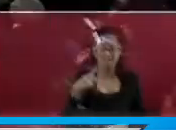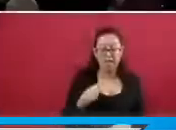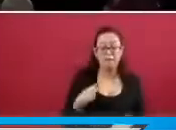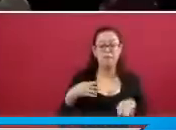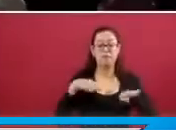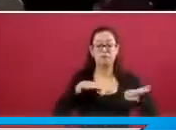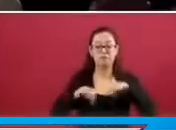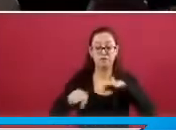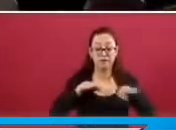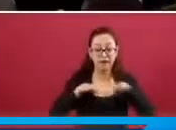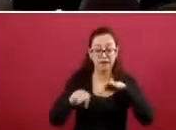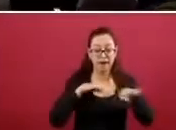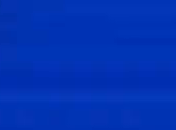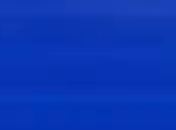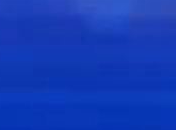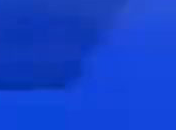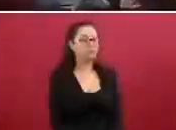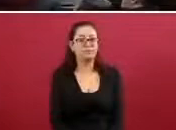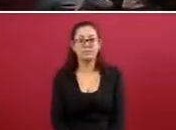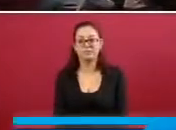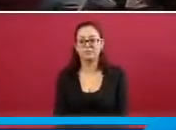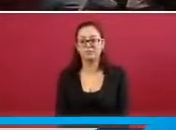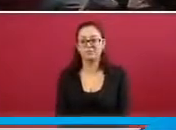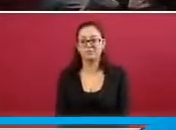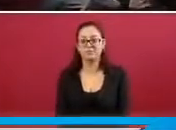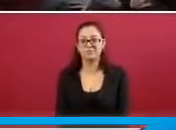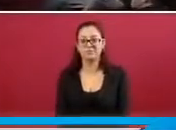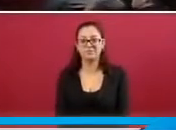la fuerza, todo por la razón y el derecho.